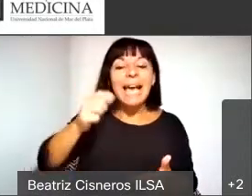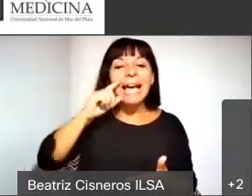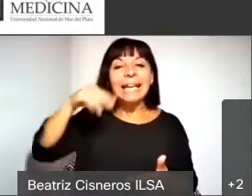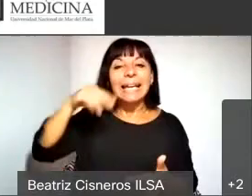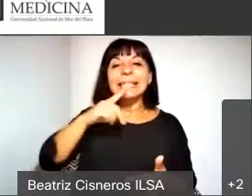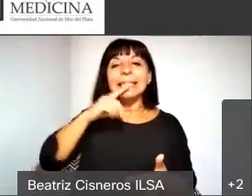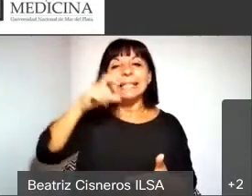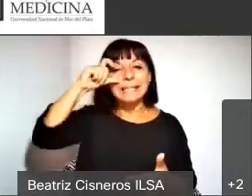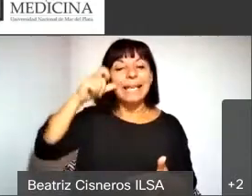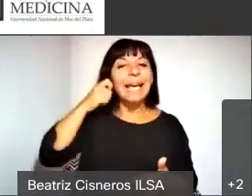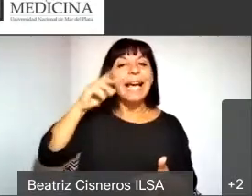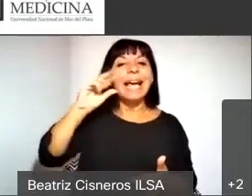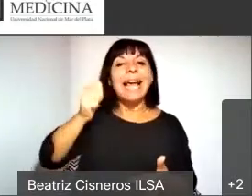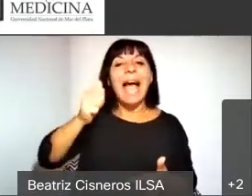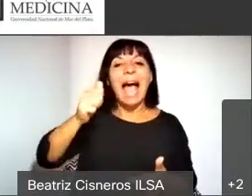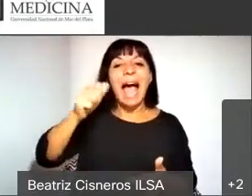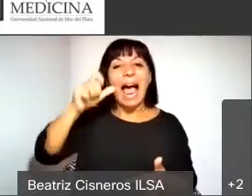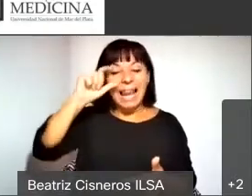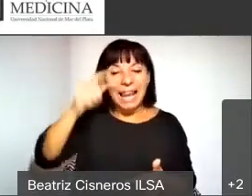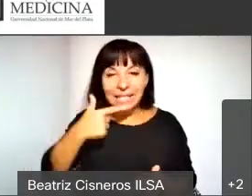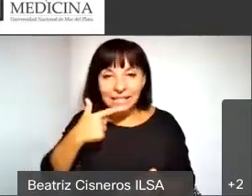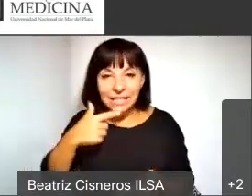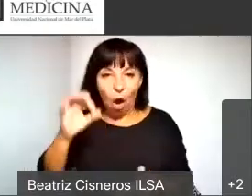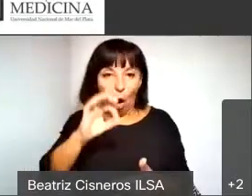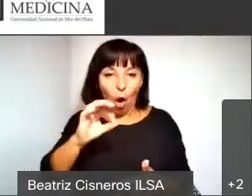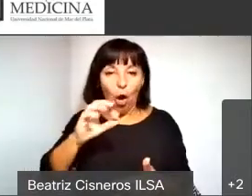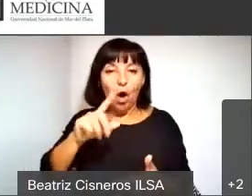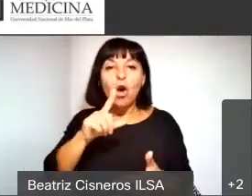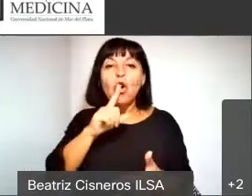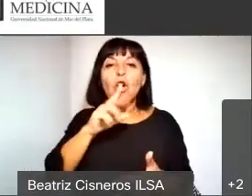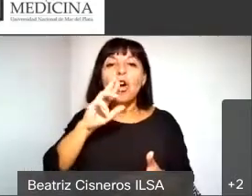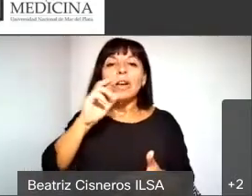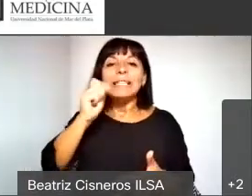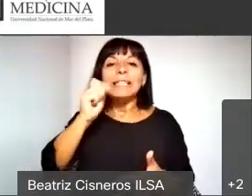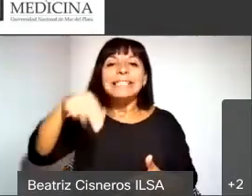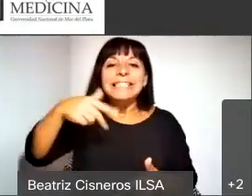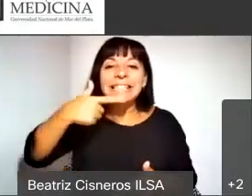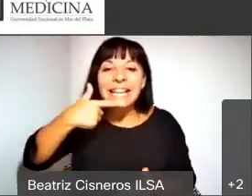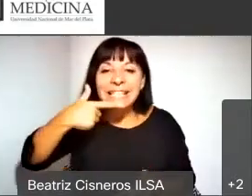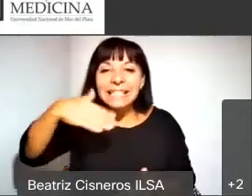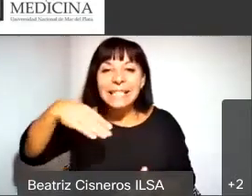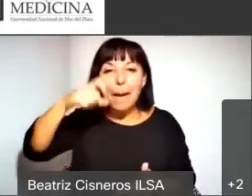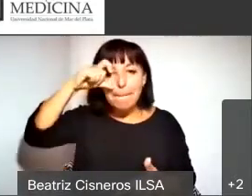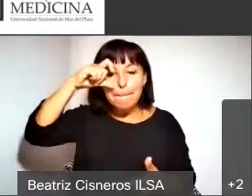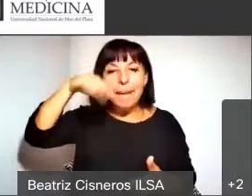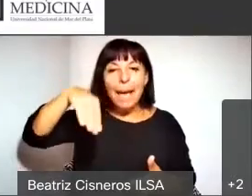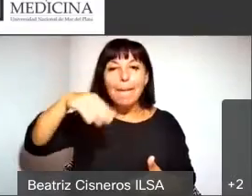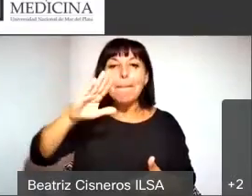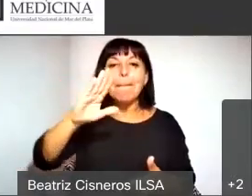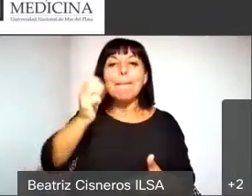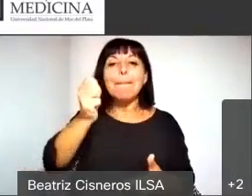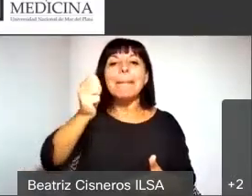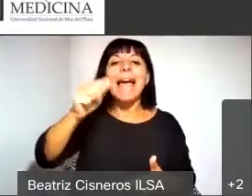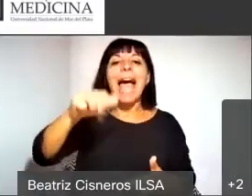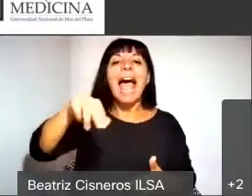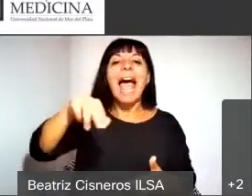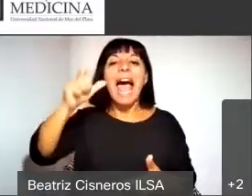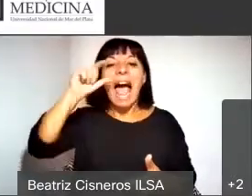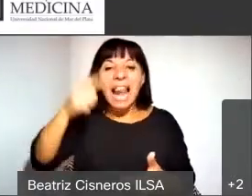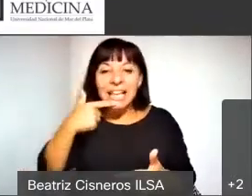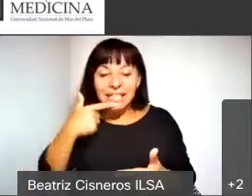proteínas transmembranales, porque atraviesan la membrana de un lado hacia el otro, como esta que estamos viendo aquí en el medio, o